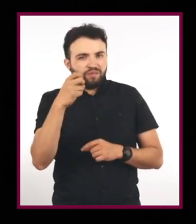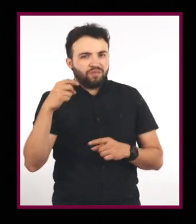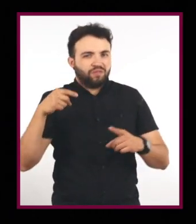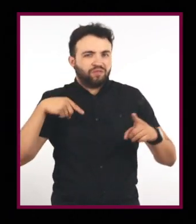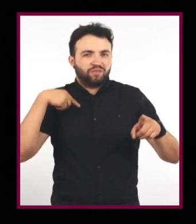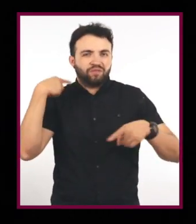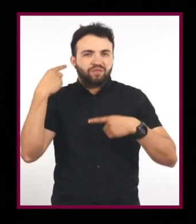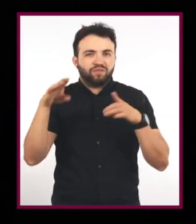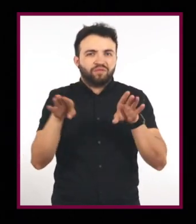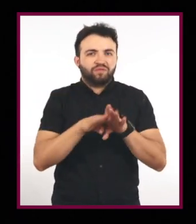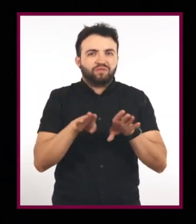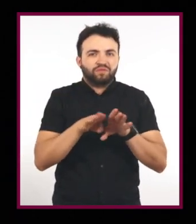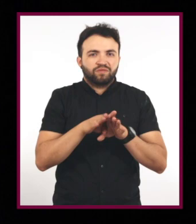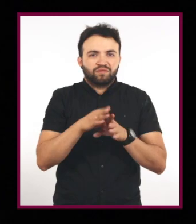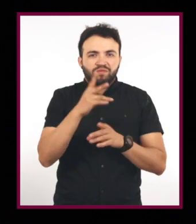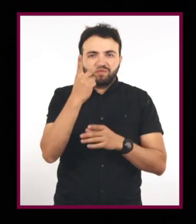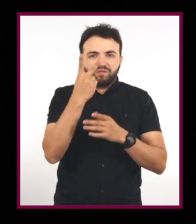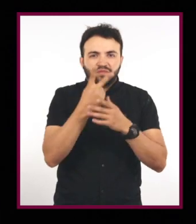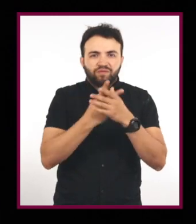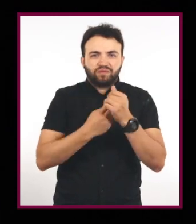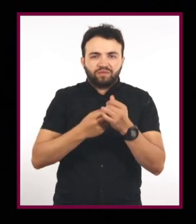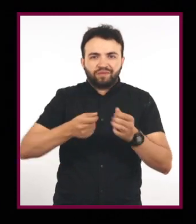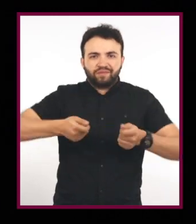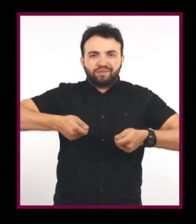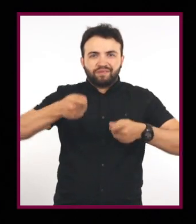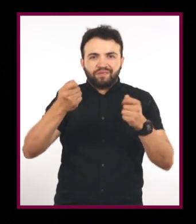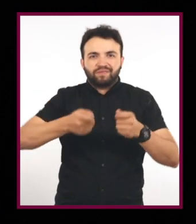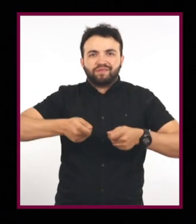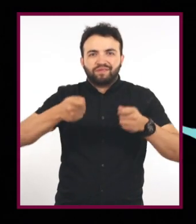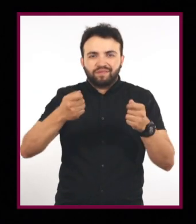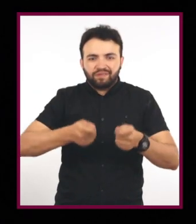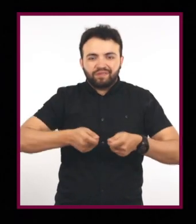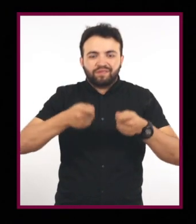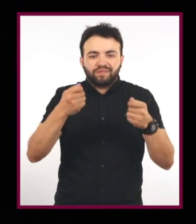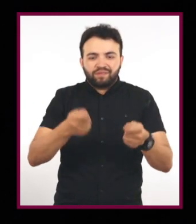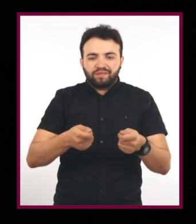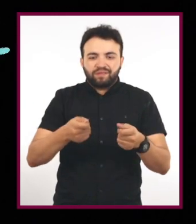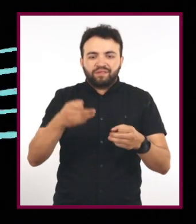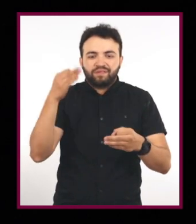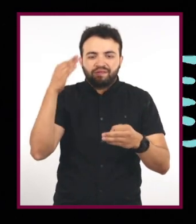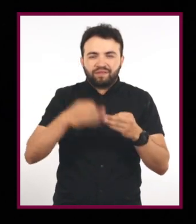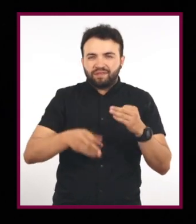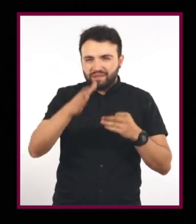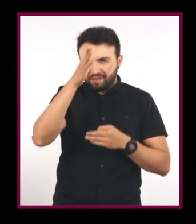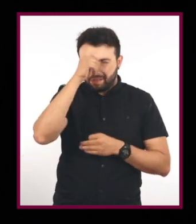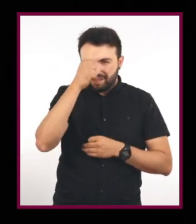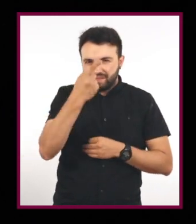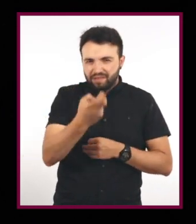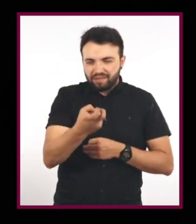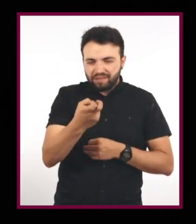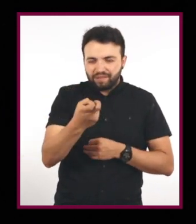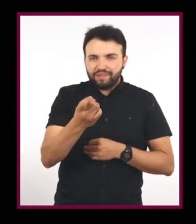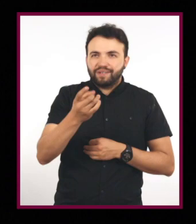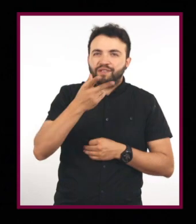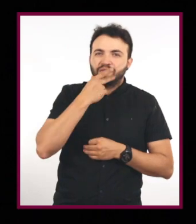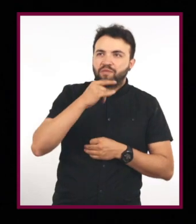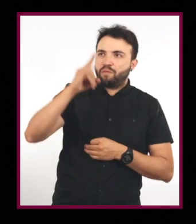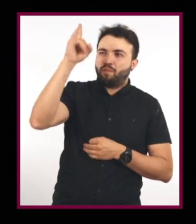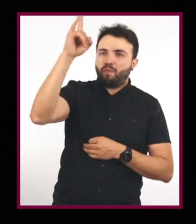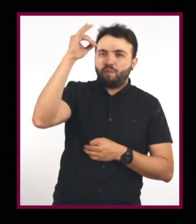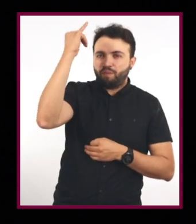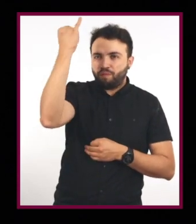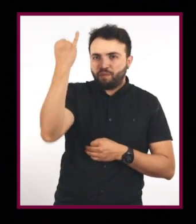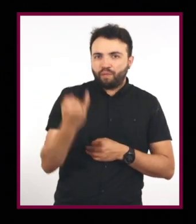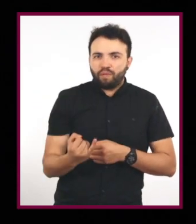Si pensaste en este par de locos que lucharon contra molinos de vientos y continuaron juntos hasta el final,